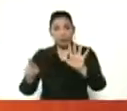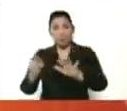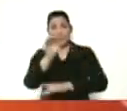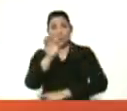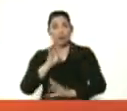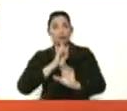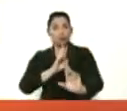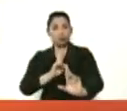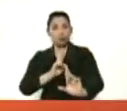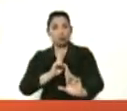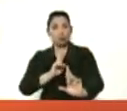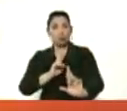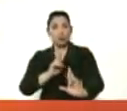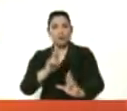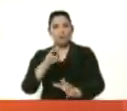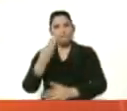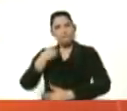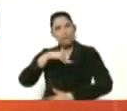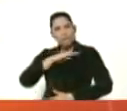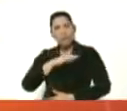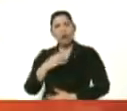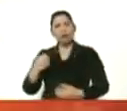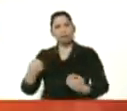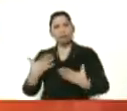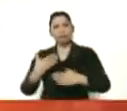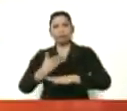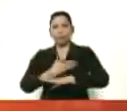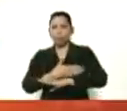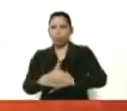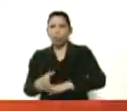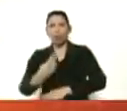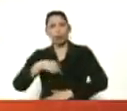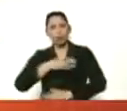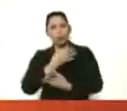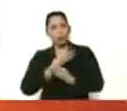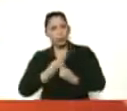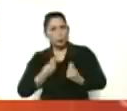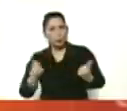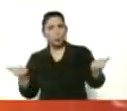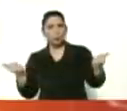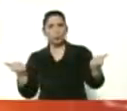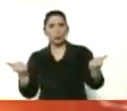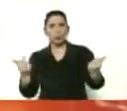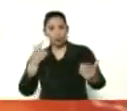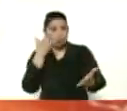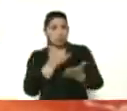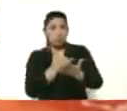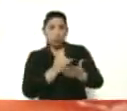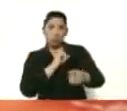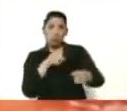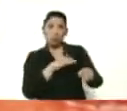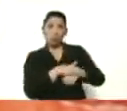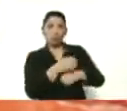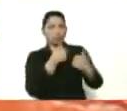66%. La pandemia va a pasar... Nos vamos a recuperar. ¿Qué te parece, Jorge? Muy bien.